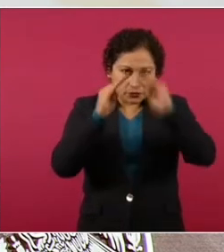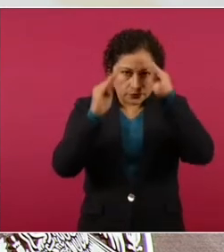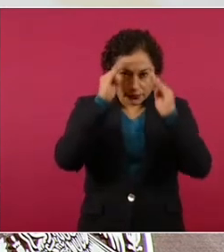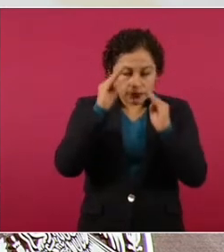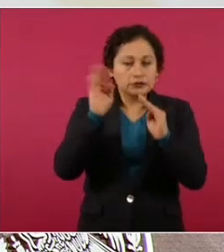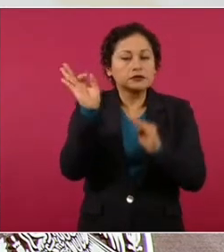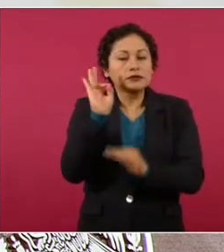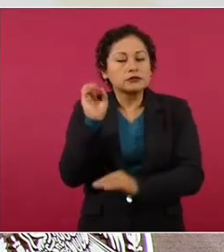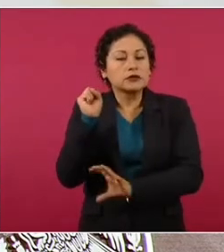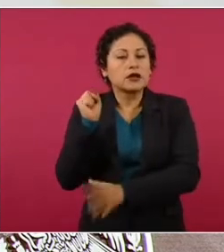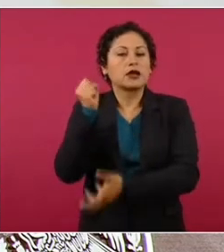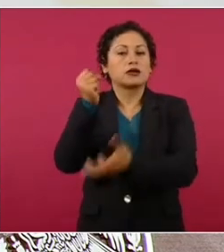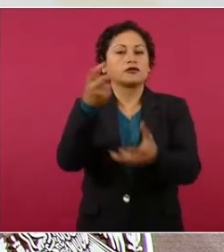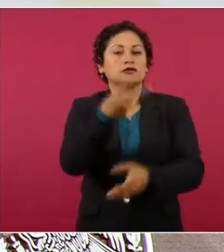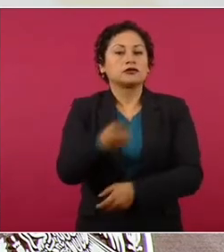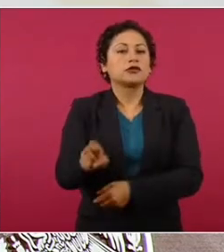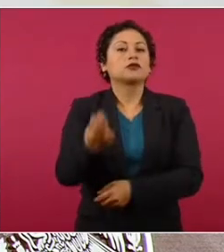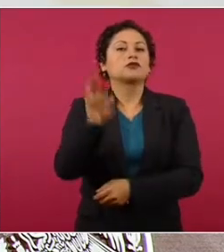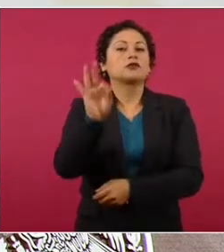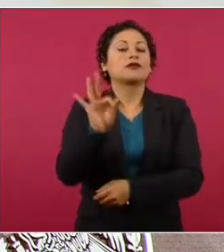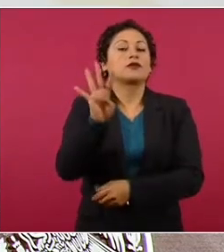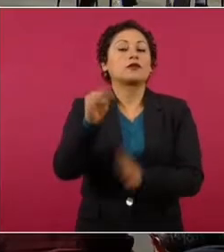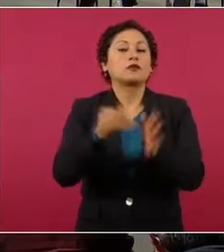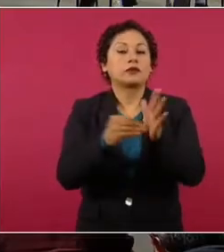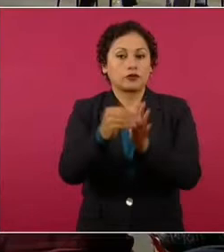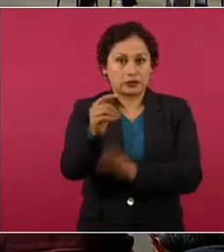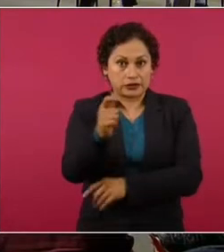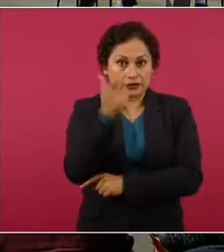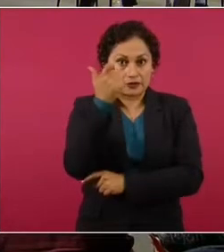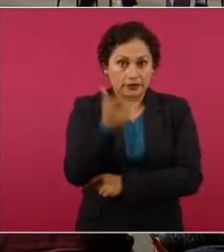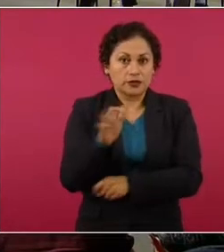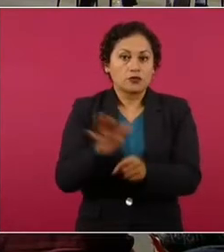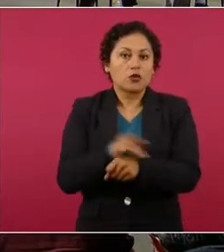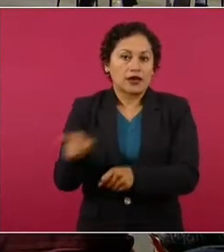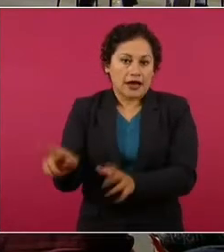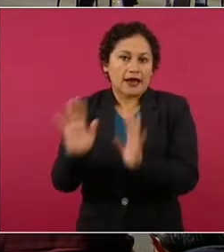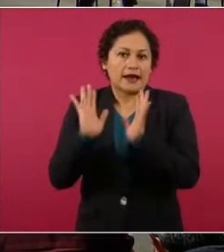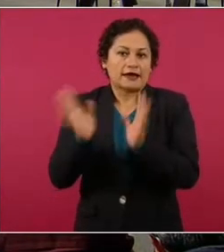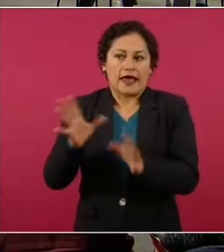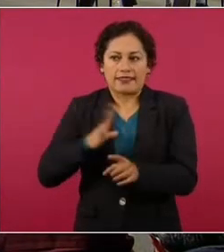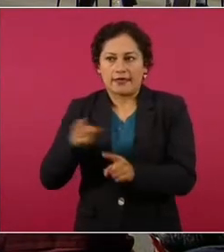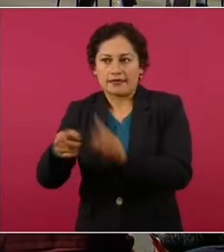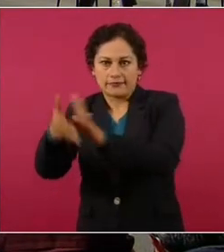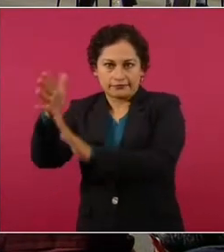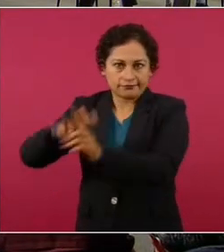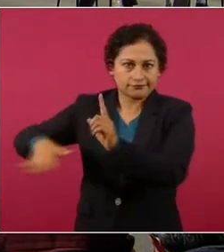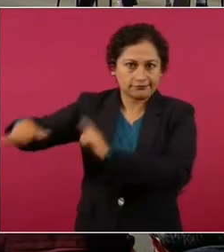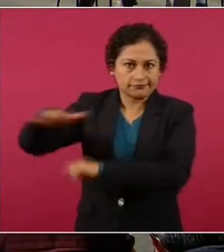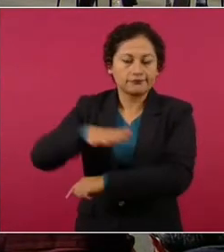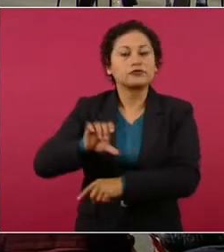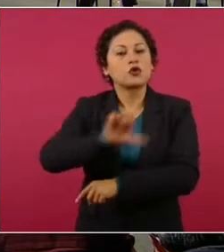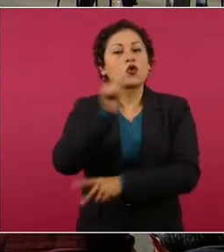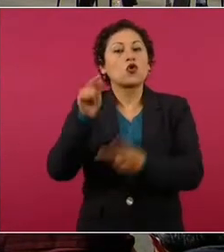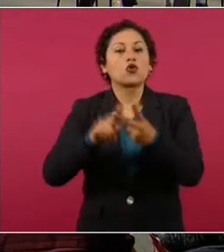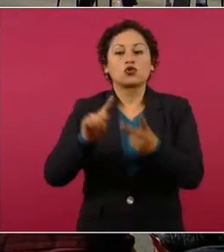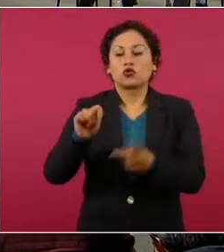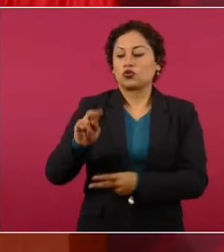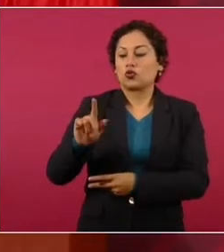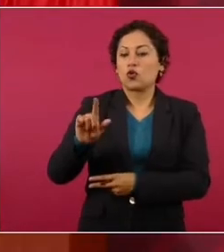inversión de 244 millones de pesos, toda vez que ya cuentan con un predio. Y en el caso de Tulum, efectivamente es un hospital